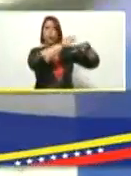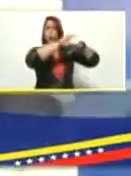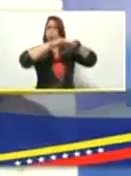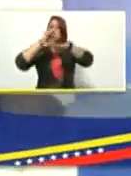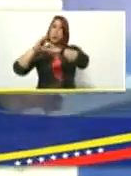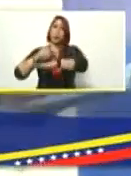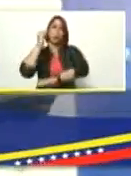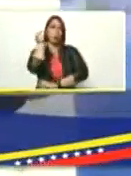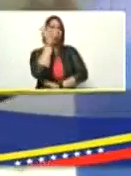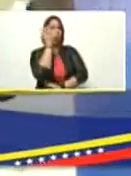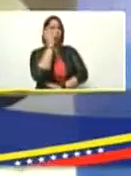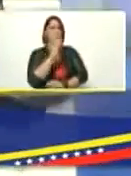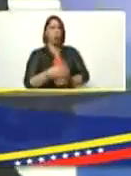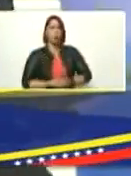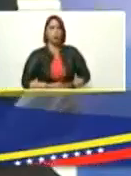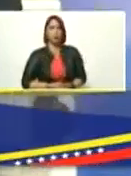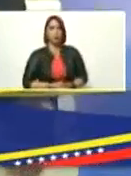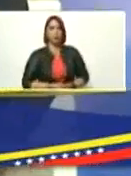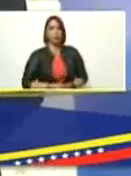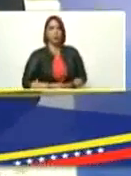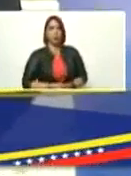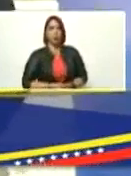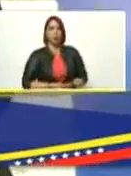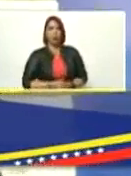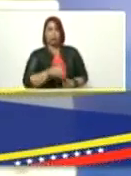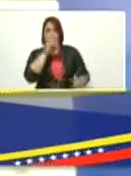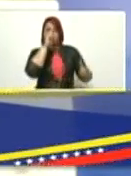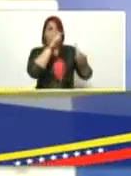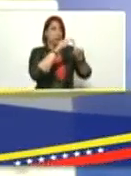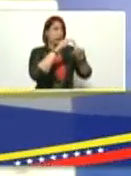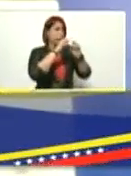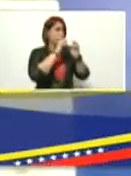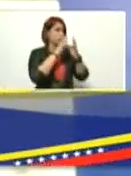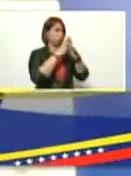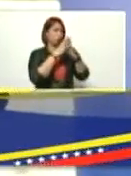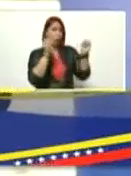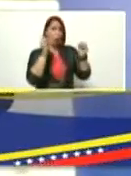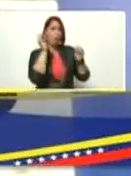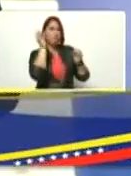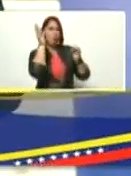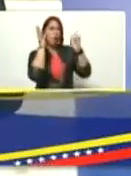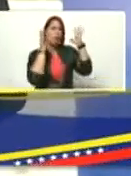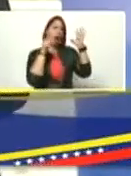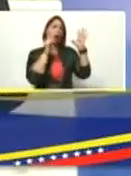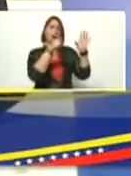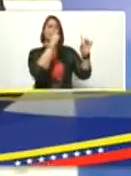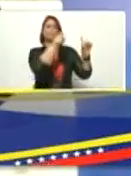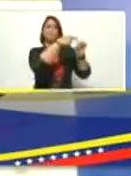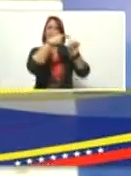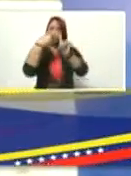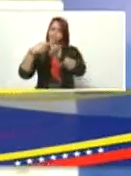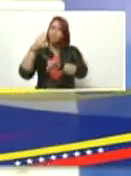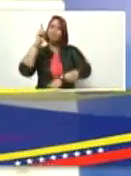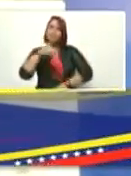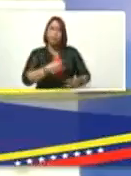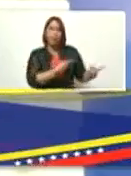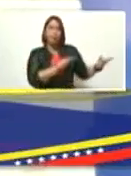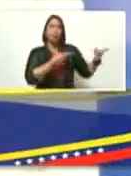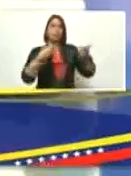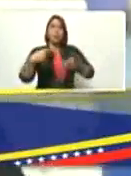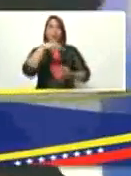este Congreso que traspasó todas las expectativas y que sumó la presencia de